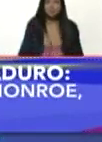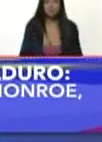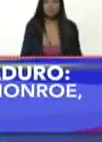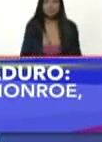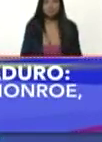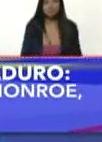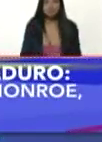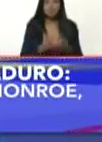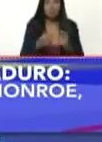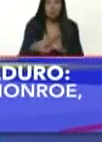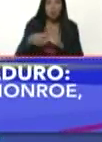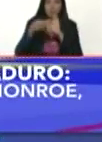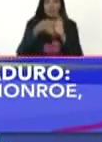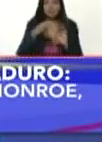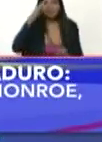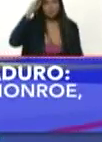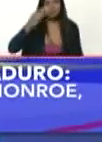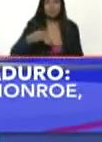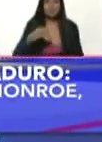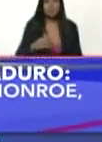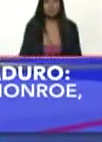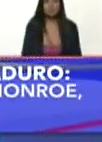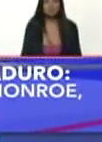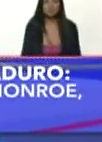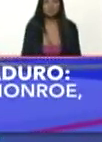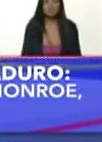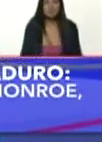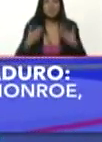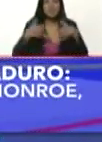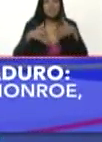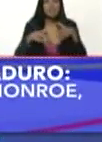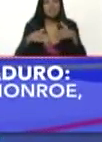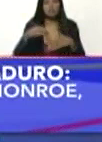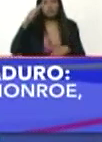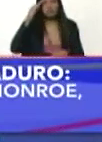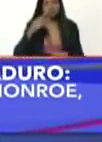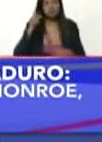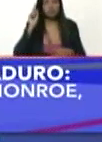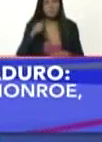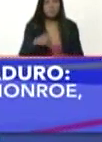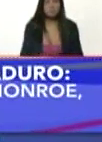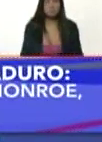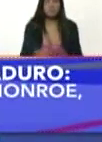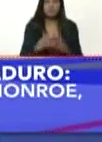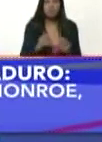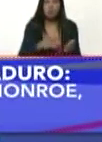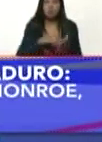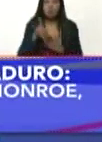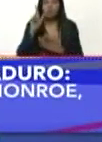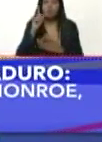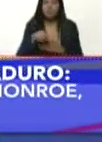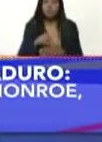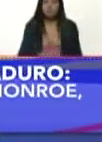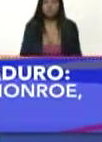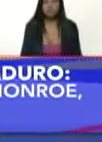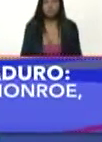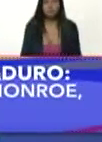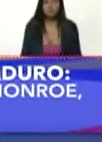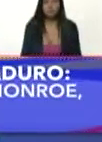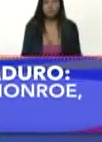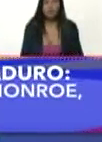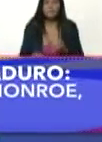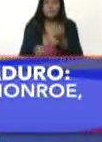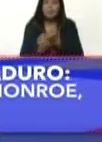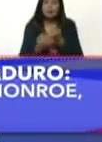En todas las unidades militares del ejército, la armada, todas las naves, bases